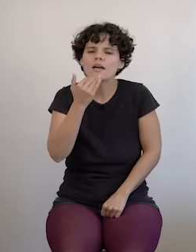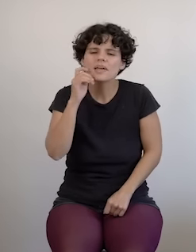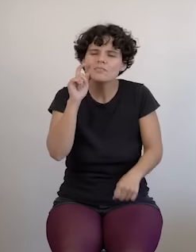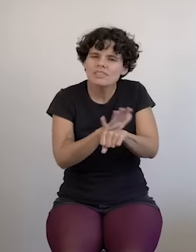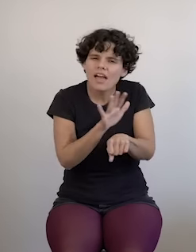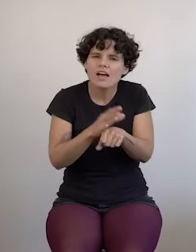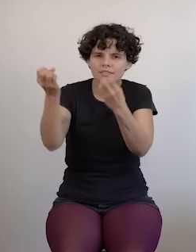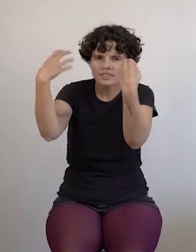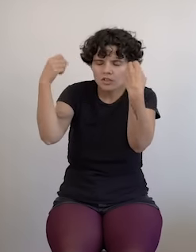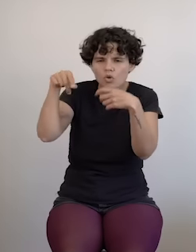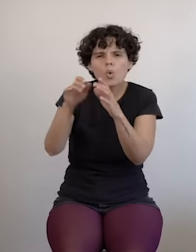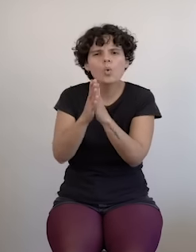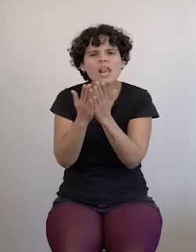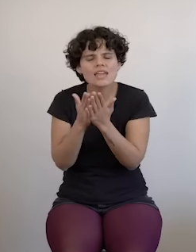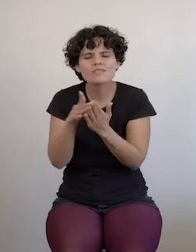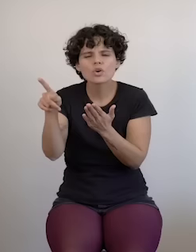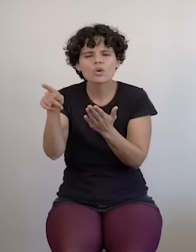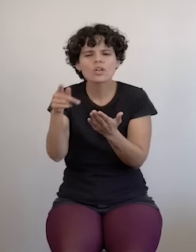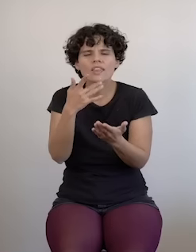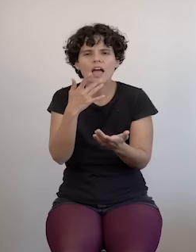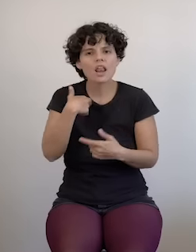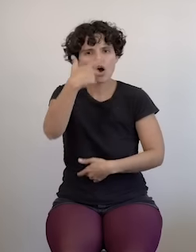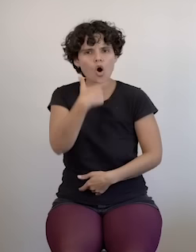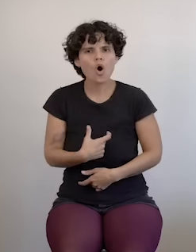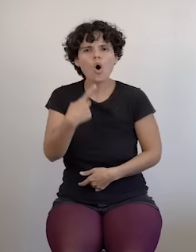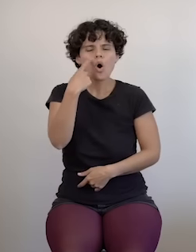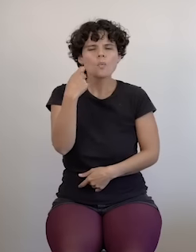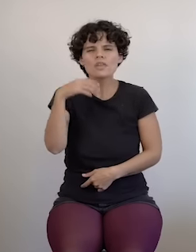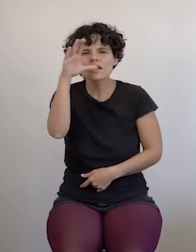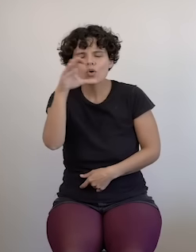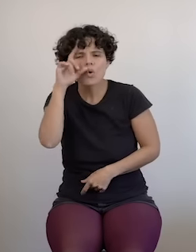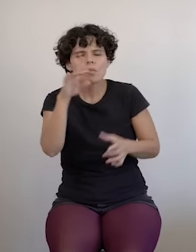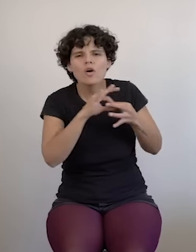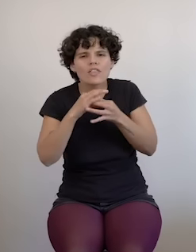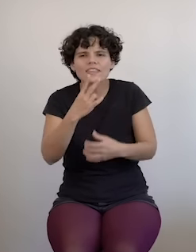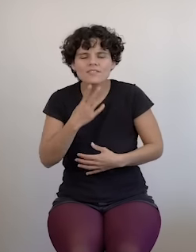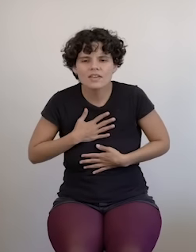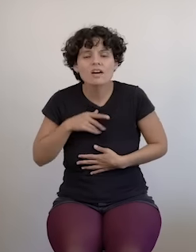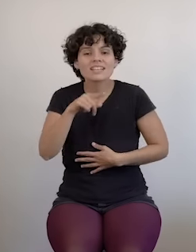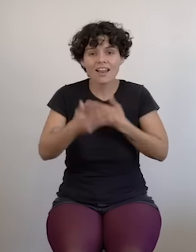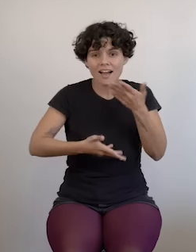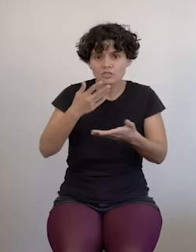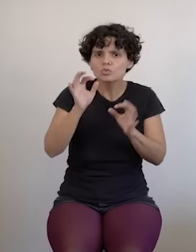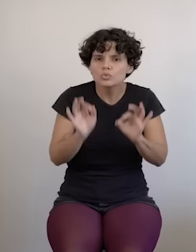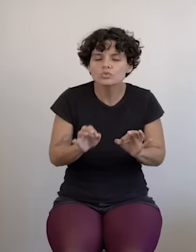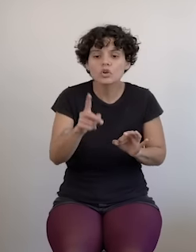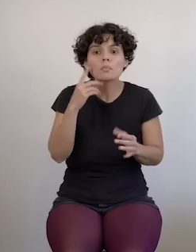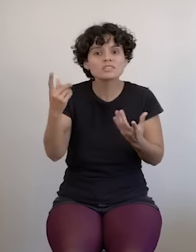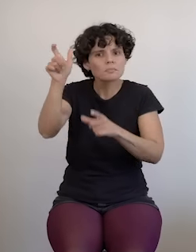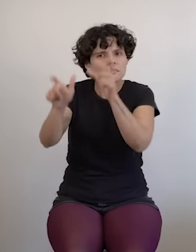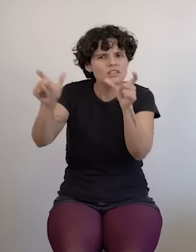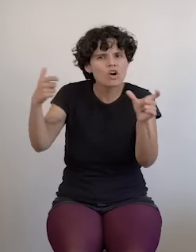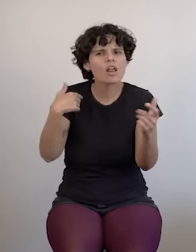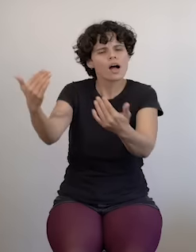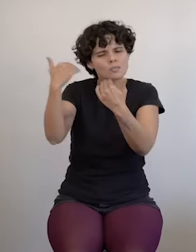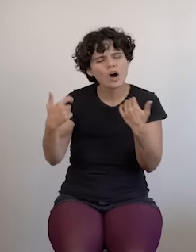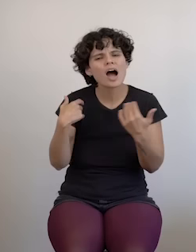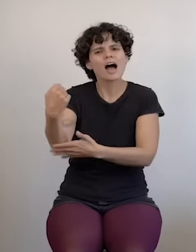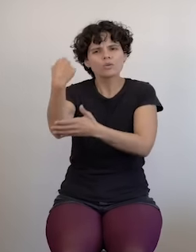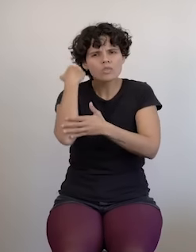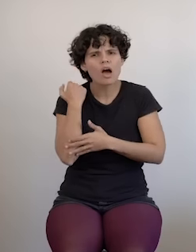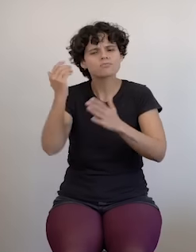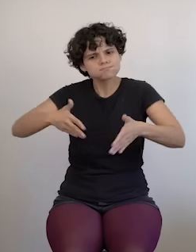me mostró el libro de el hombre en busca de un sentido. Y ahí salió la canción esa. Entonces, esas personas siempre me ayudaron a mí a